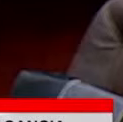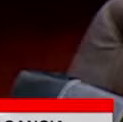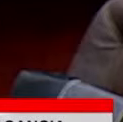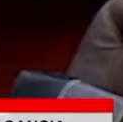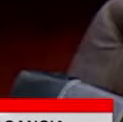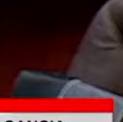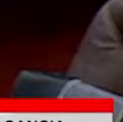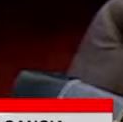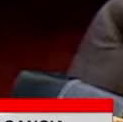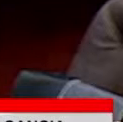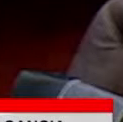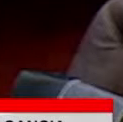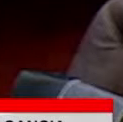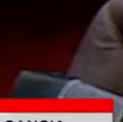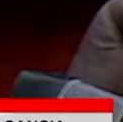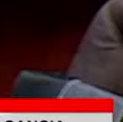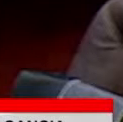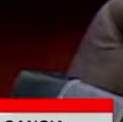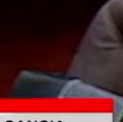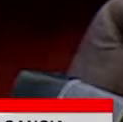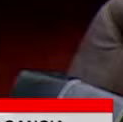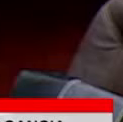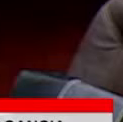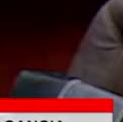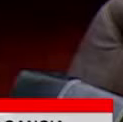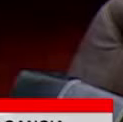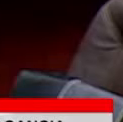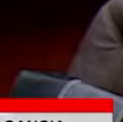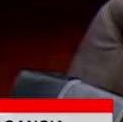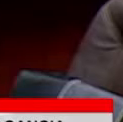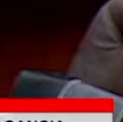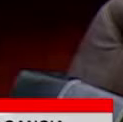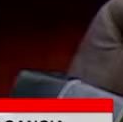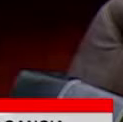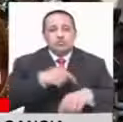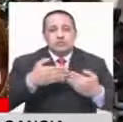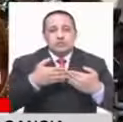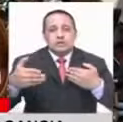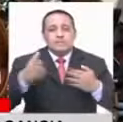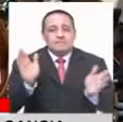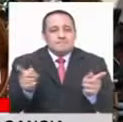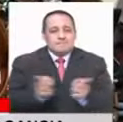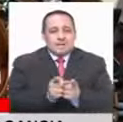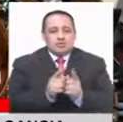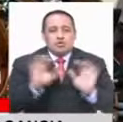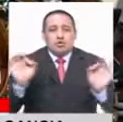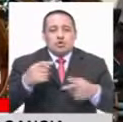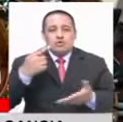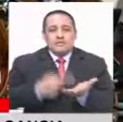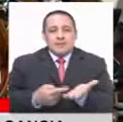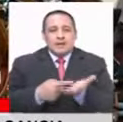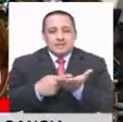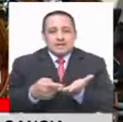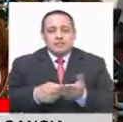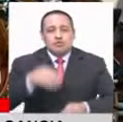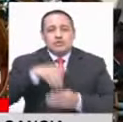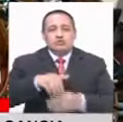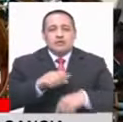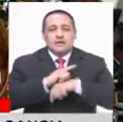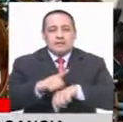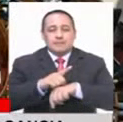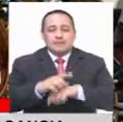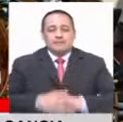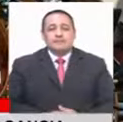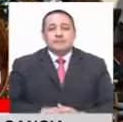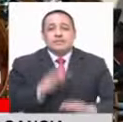que 4/5 partes del número legal de congresistas acuerden un plazo menor o su debate y votación inmediata.